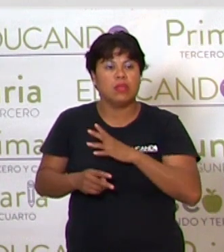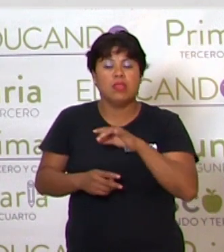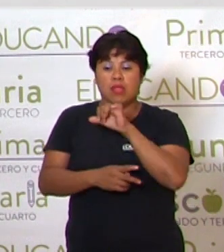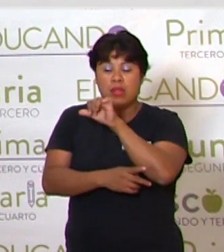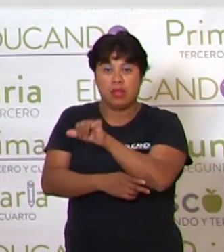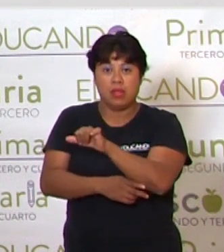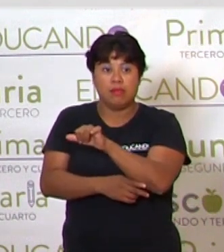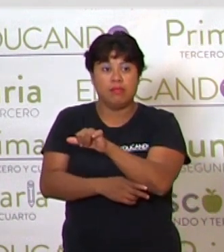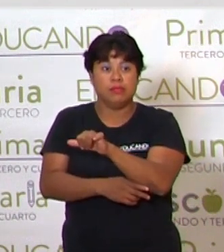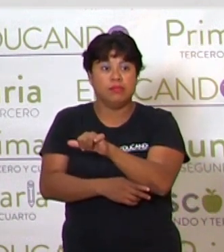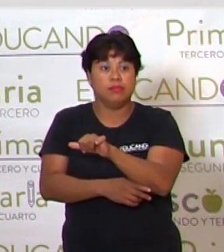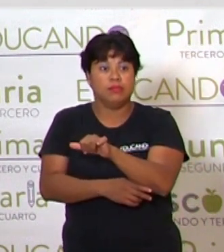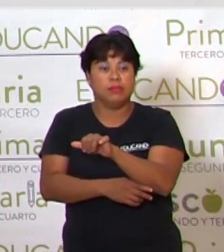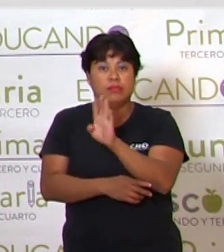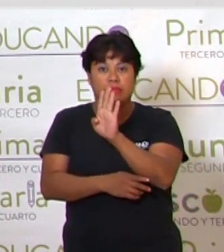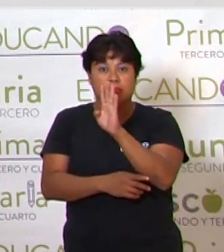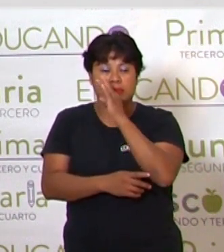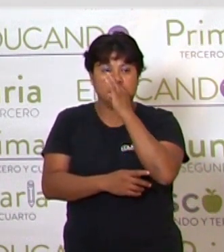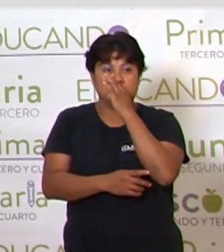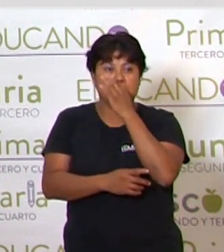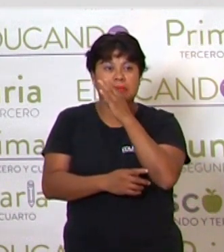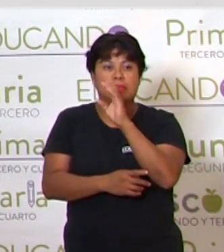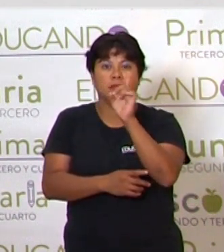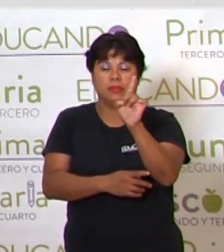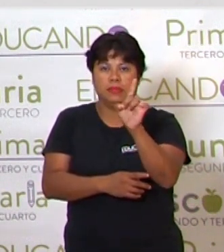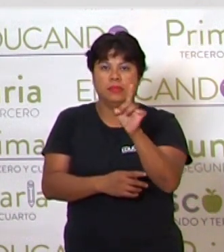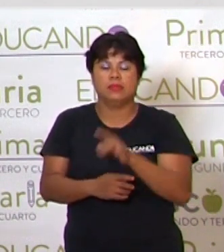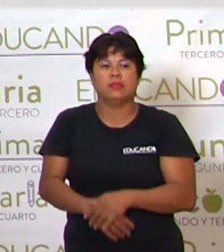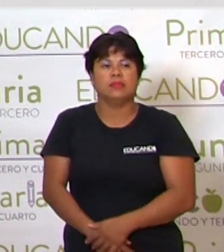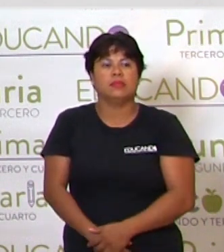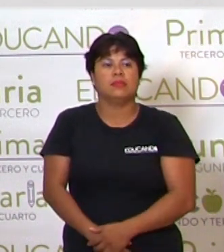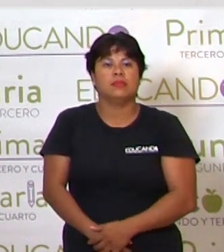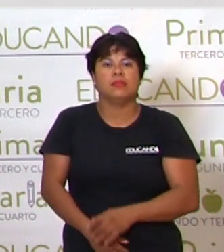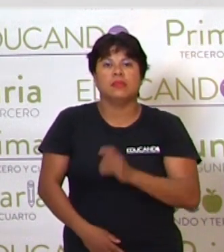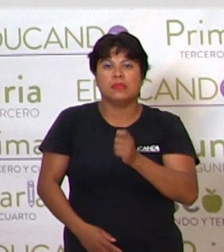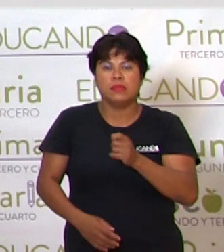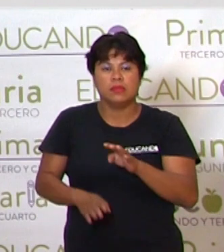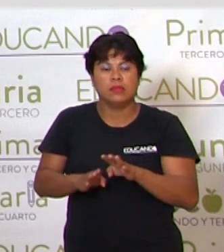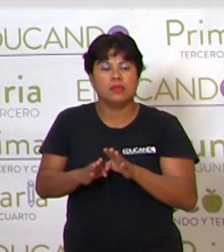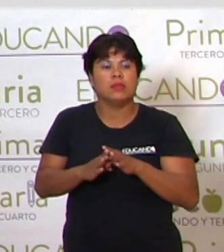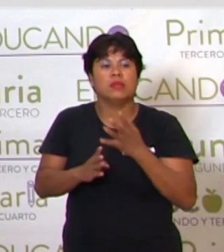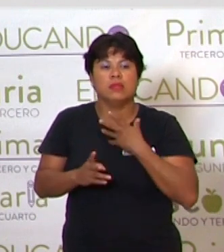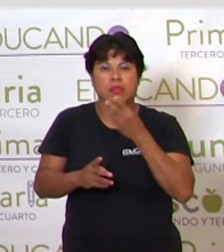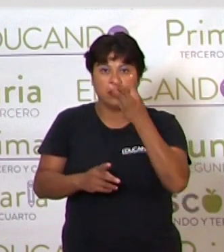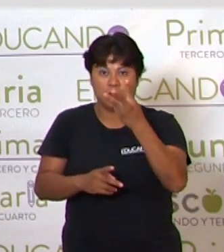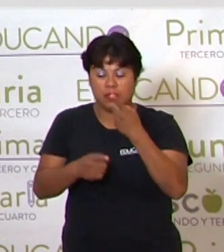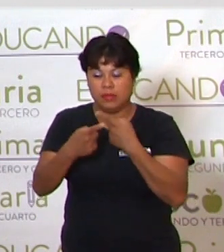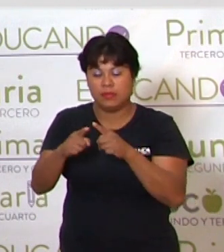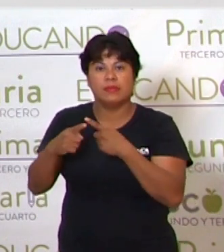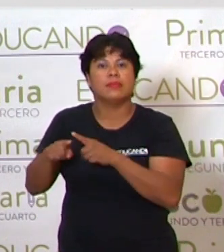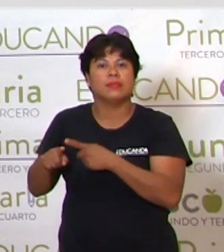A, B y D. Un ángulo está compuesto por tres partes.